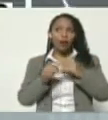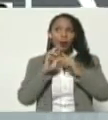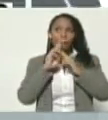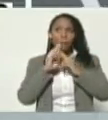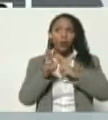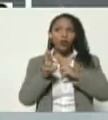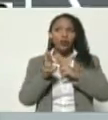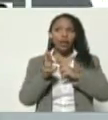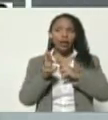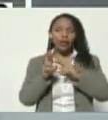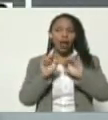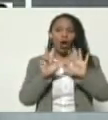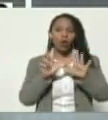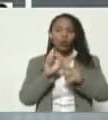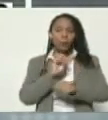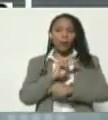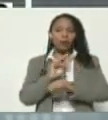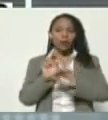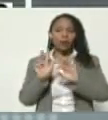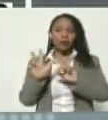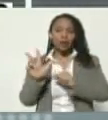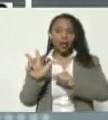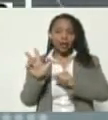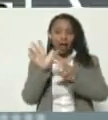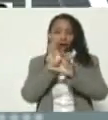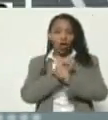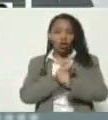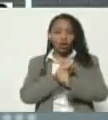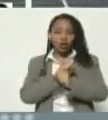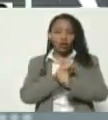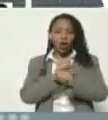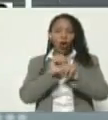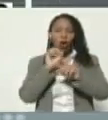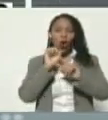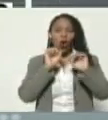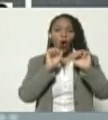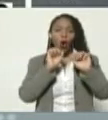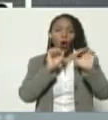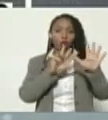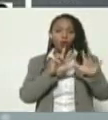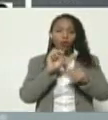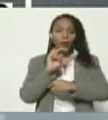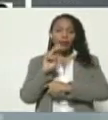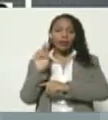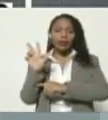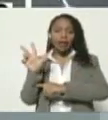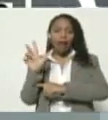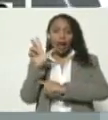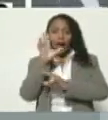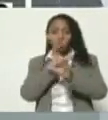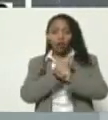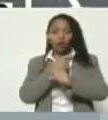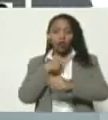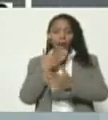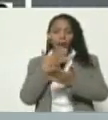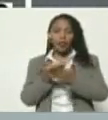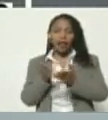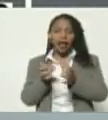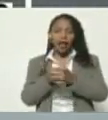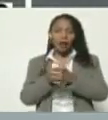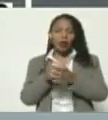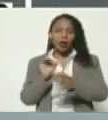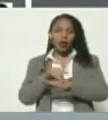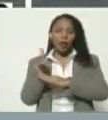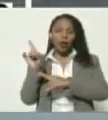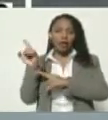resultado, que era de las 8 y 23 de la noche. 8 y 23 de la noche. Estando aquí, yo le pedí al equipo que dejamos allá